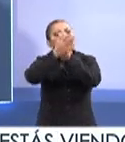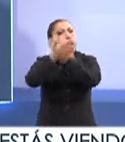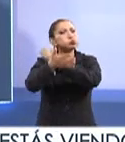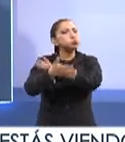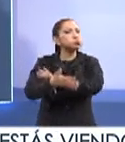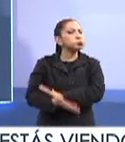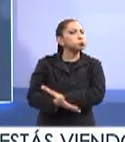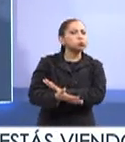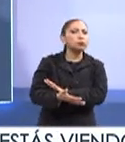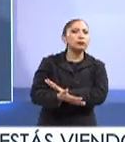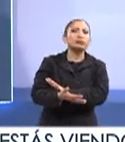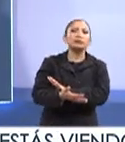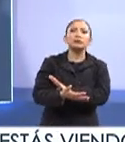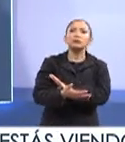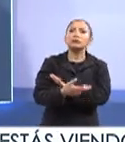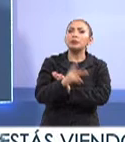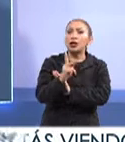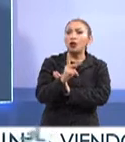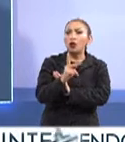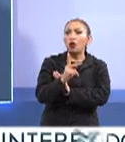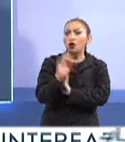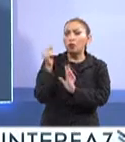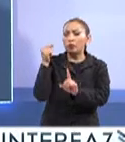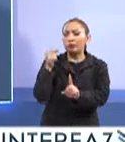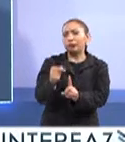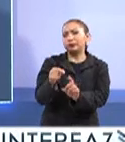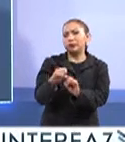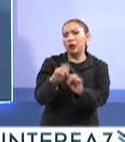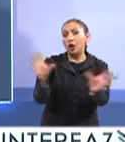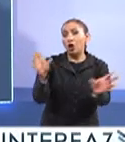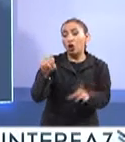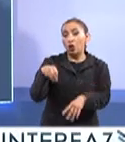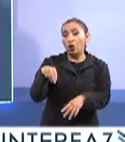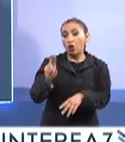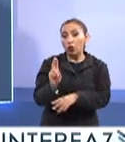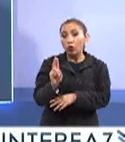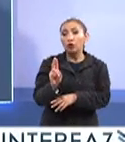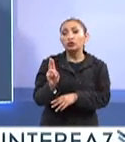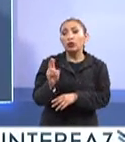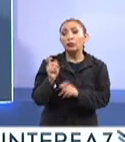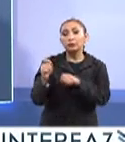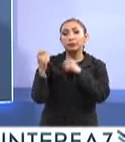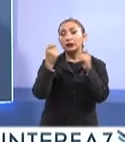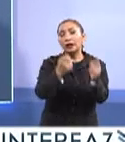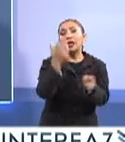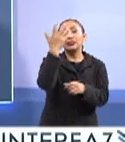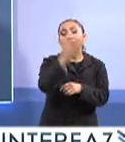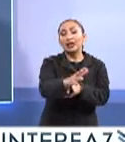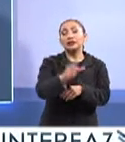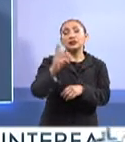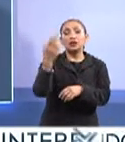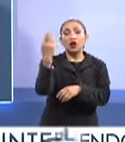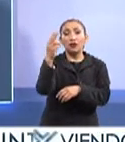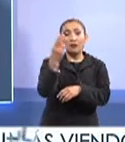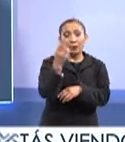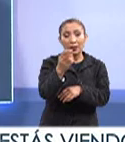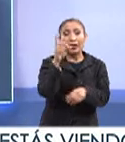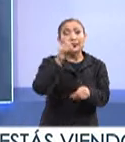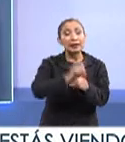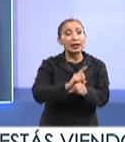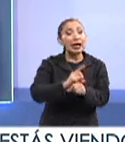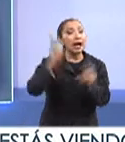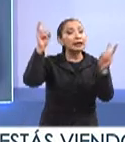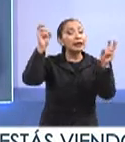evolucionando, pero hacia un principio muy claro, y por eso la ONU designó el 10 de noviembre como el Día